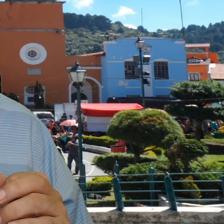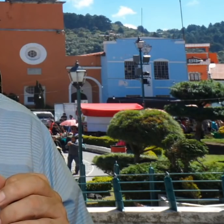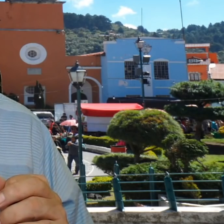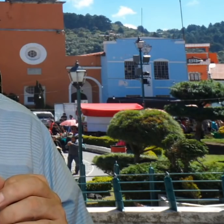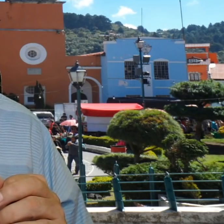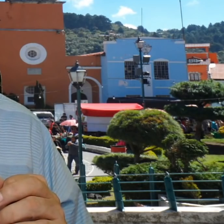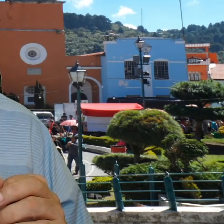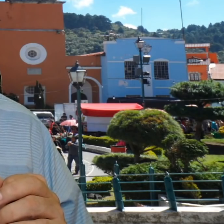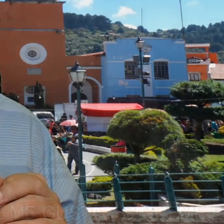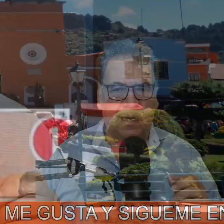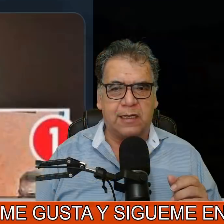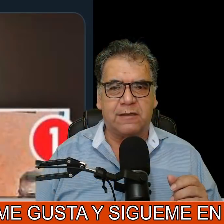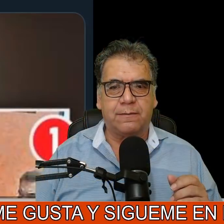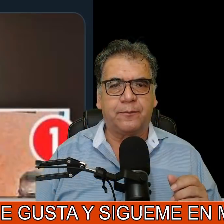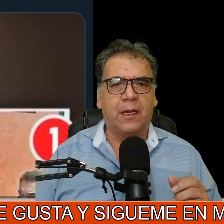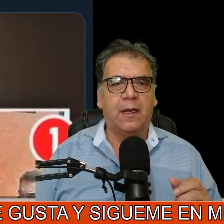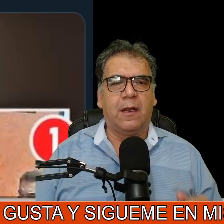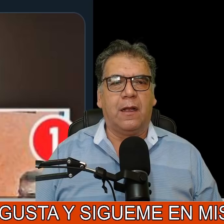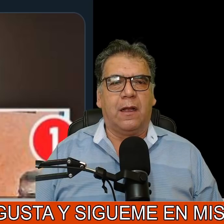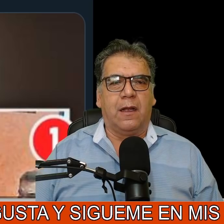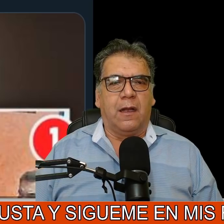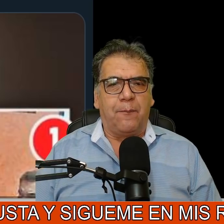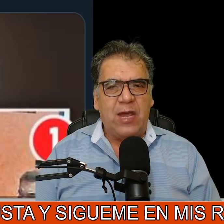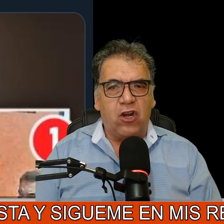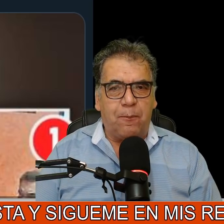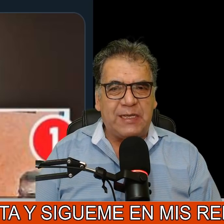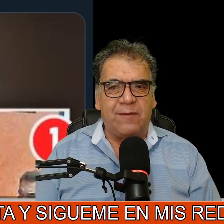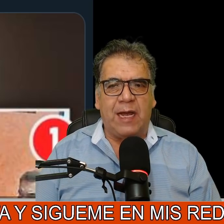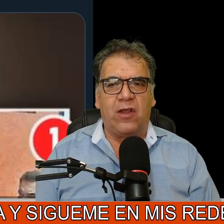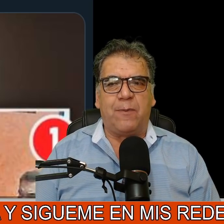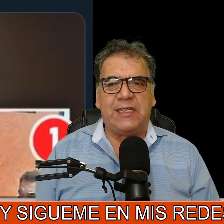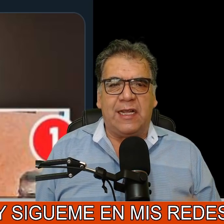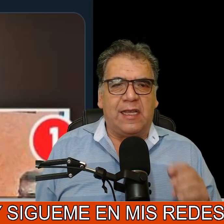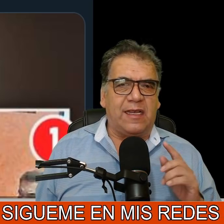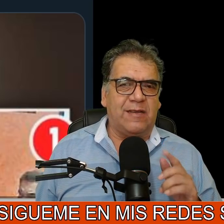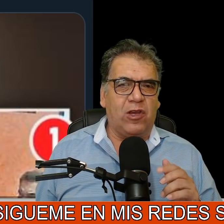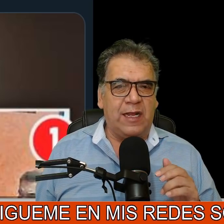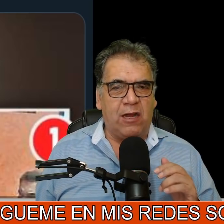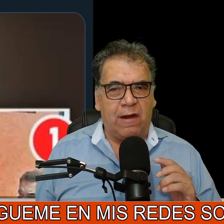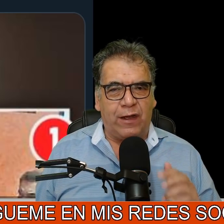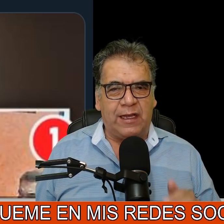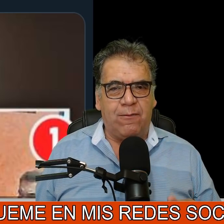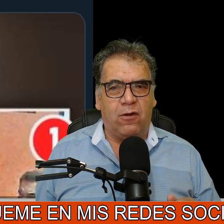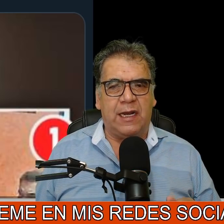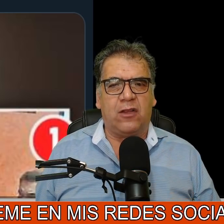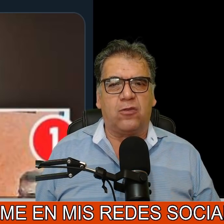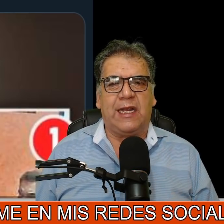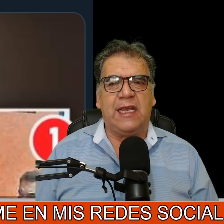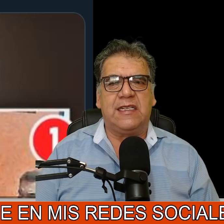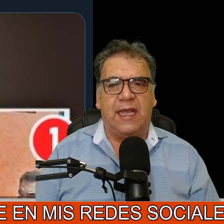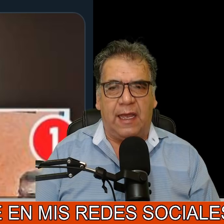muy rápidamente, amigos y amigas. Pío López, hermano del presidente, recibió dinero en efectivo en